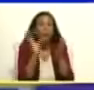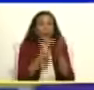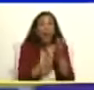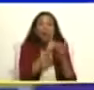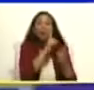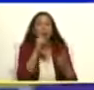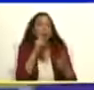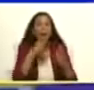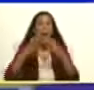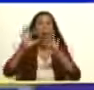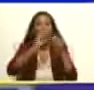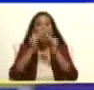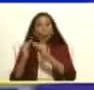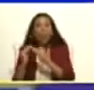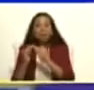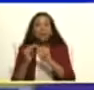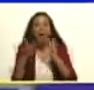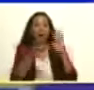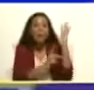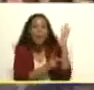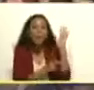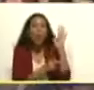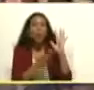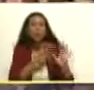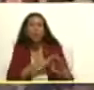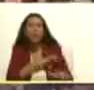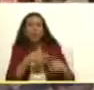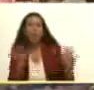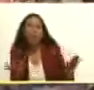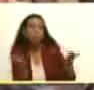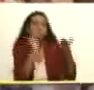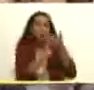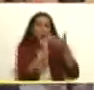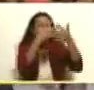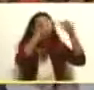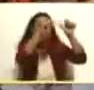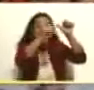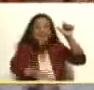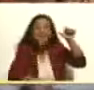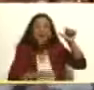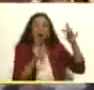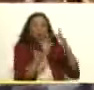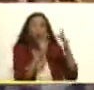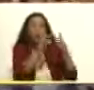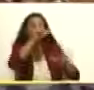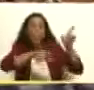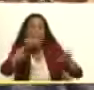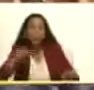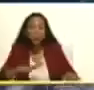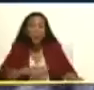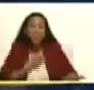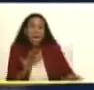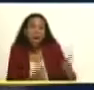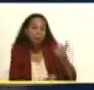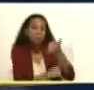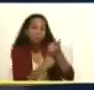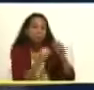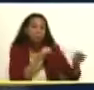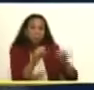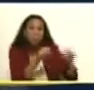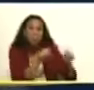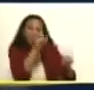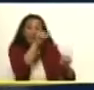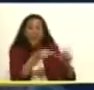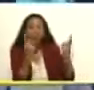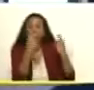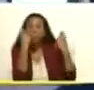distintas organizaciones, sus distintos movimientos sociales, pueden hacer su lista de contactos que ellos quieran llevar a movilizar, porque